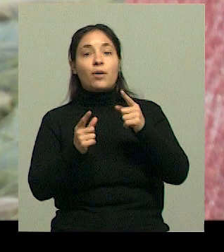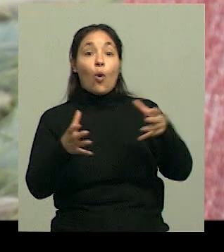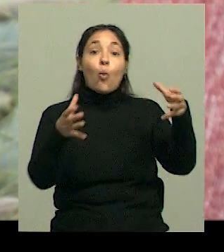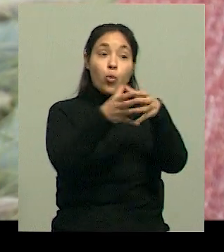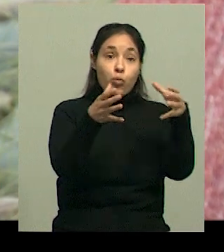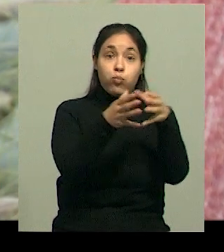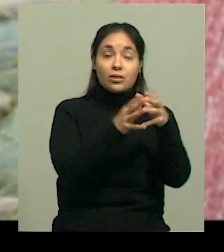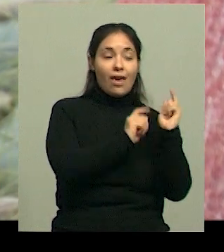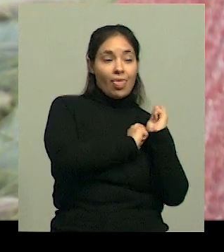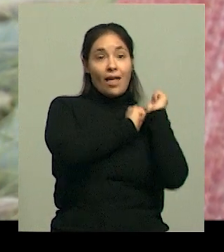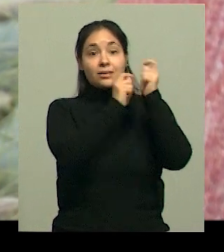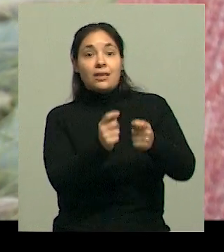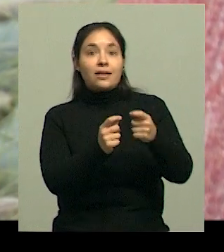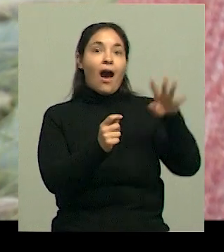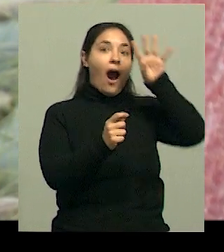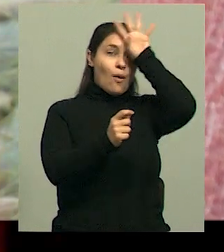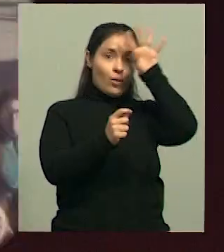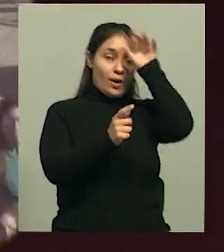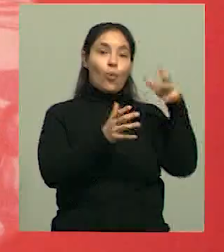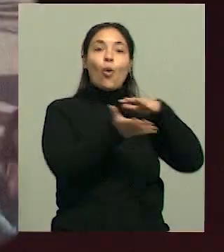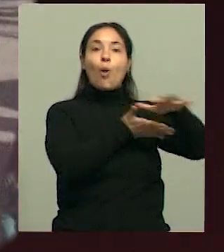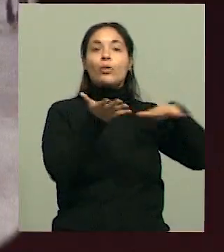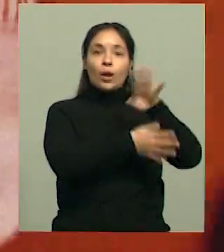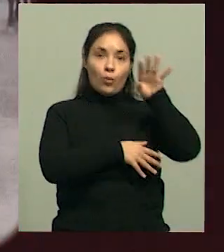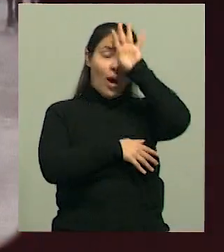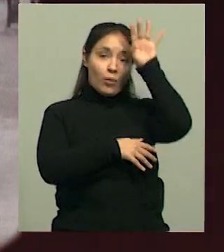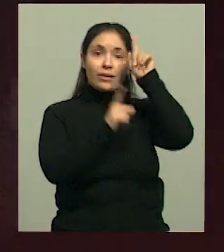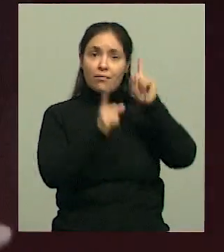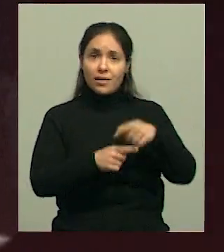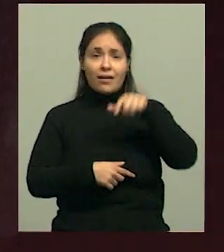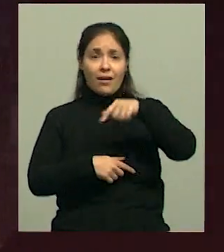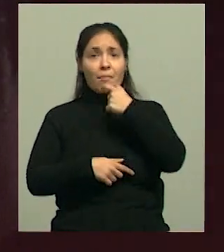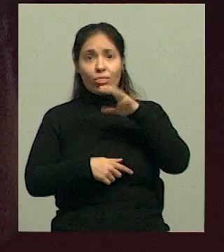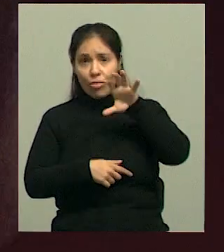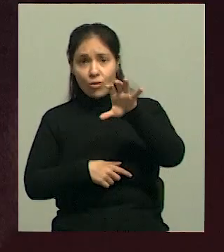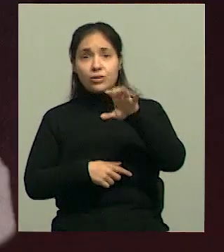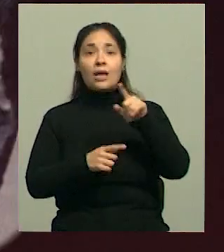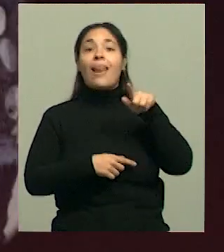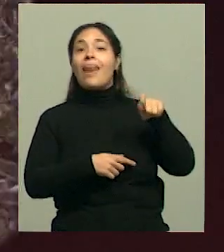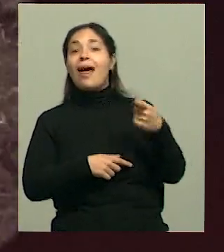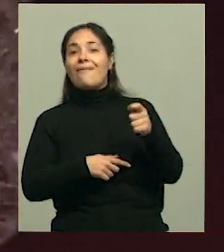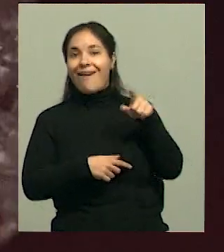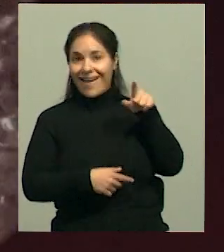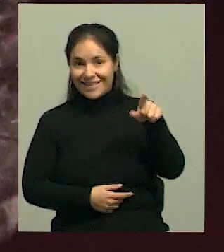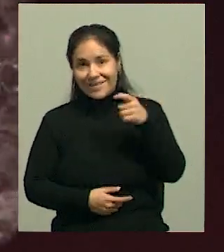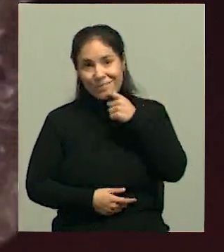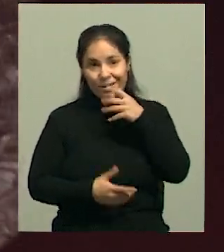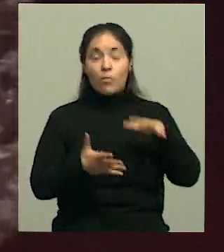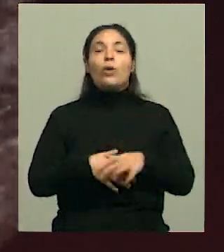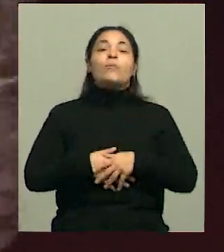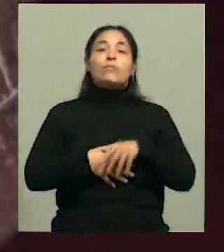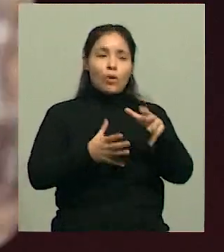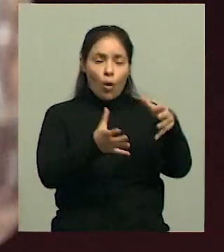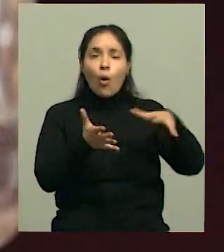descendientes directos de aborígenes, de pueblos aborígenes, en nuestra provincia, en Lavalle. Claro. ¿Sí? Hay una